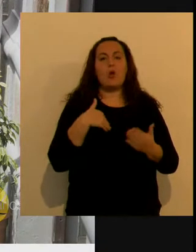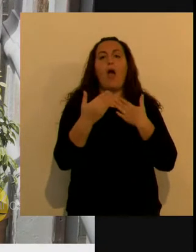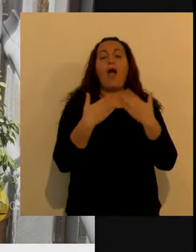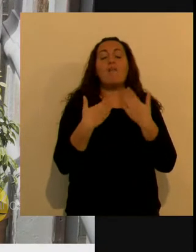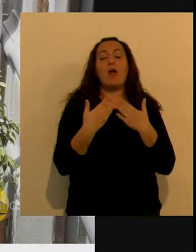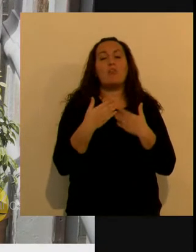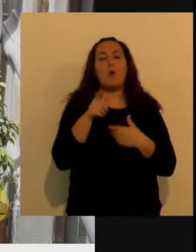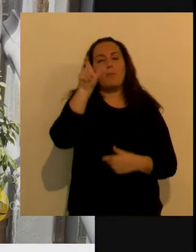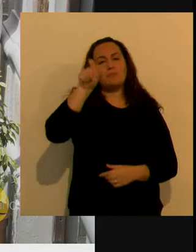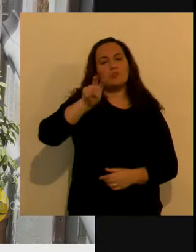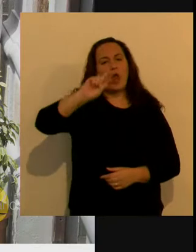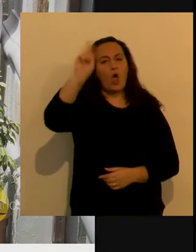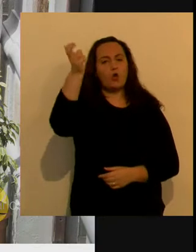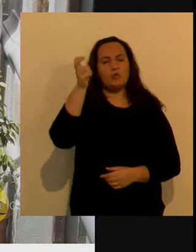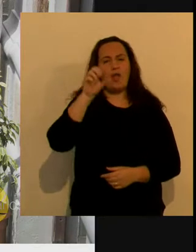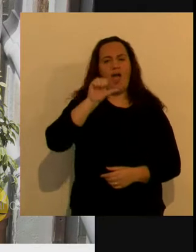Leonov.